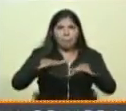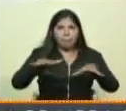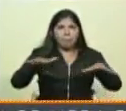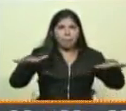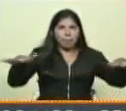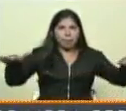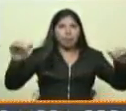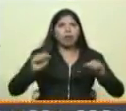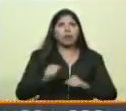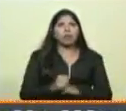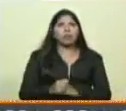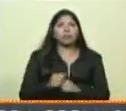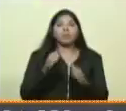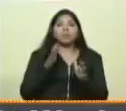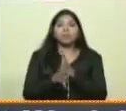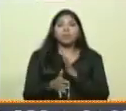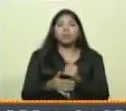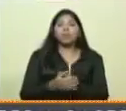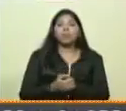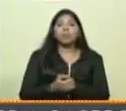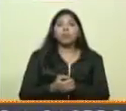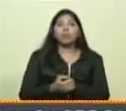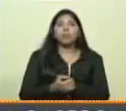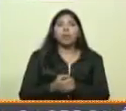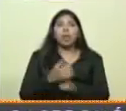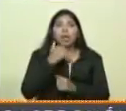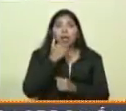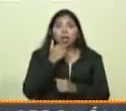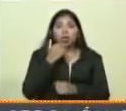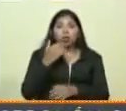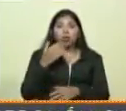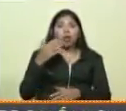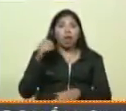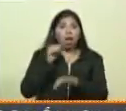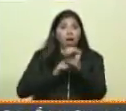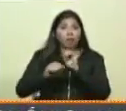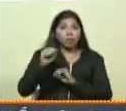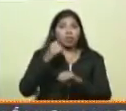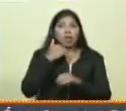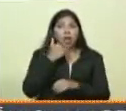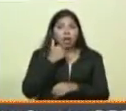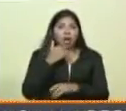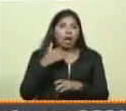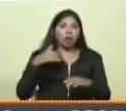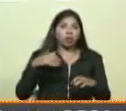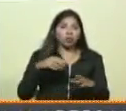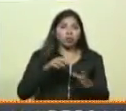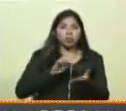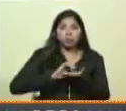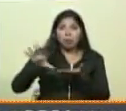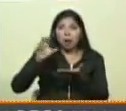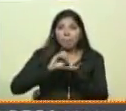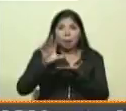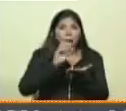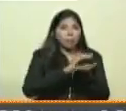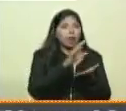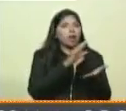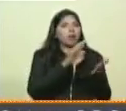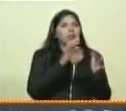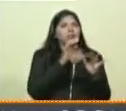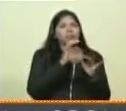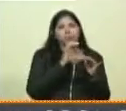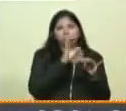cerco a la península para que nada salga hacia las islas de Aruba, Curazao o Bonaire.